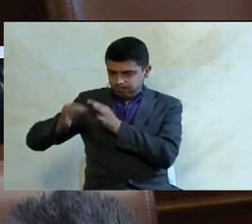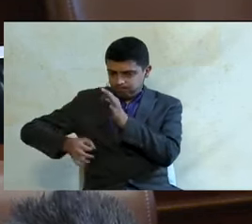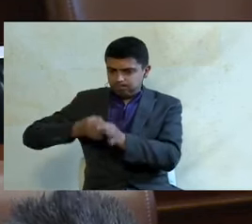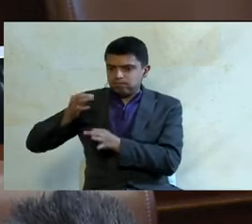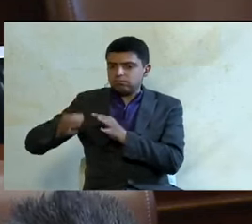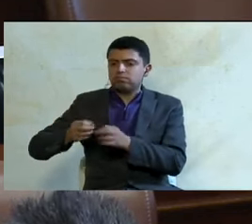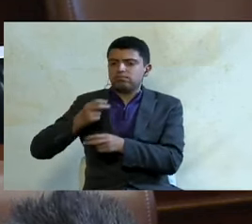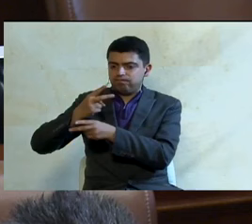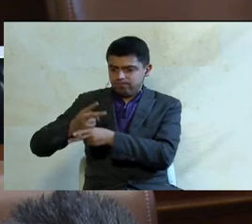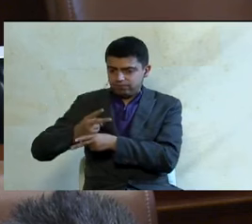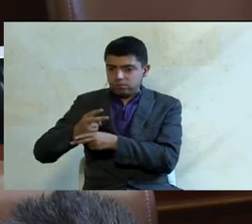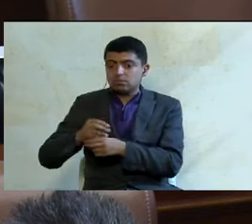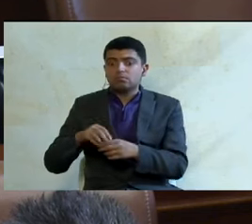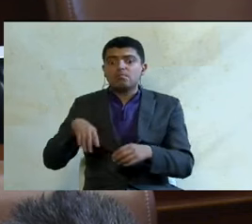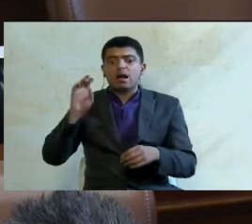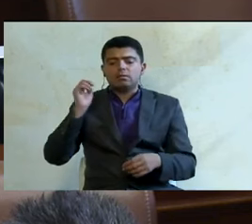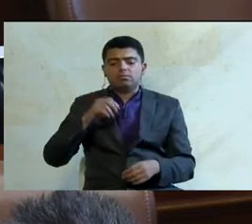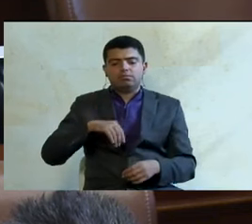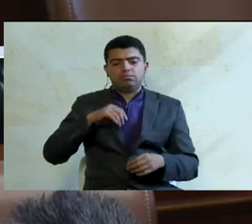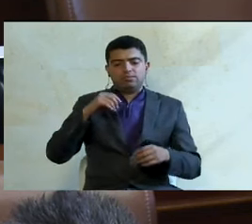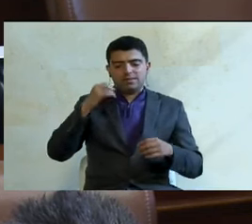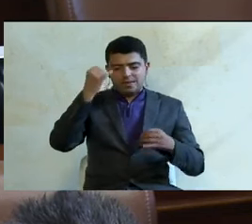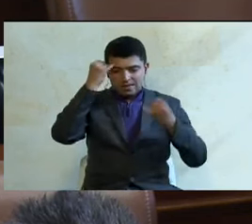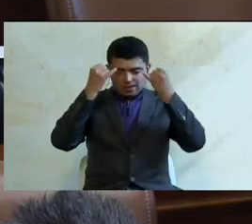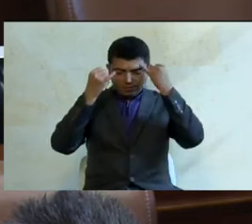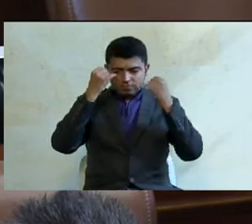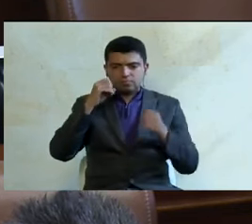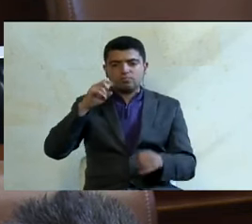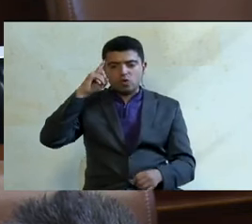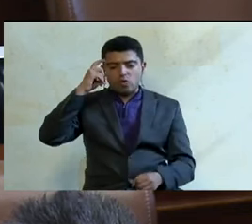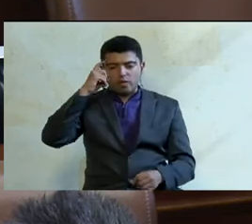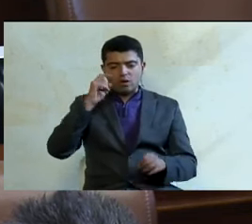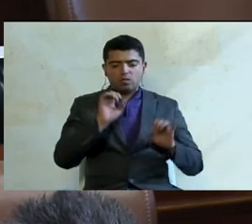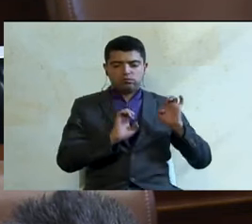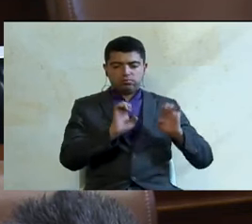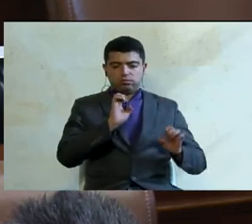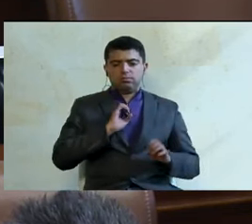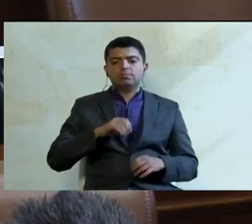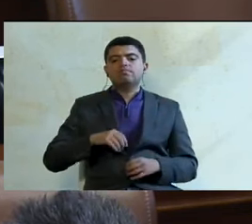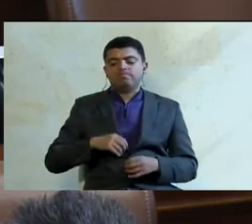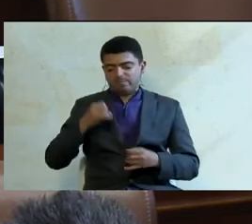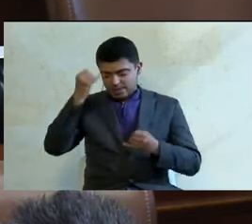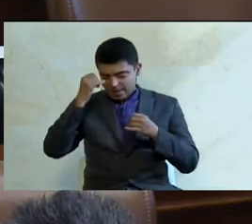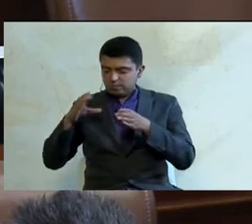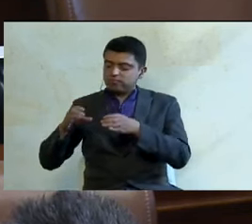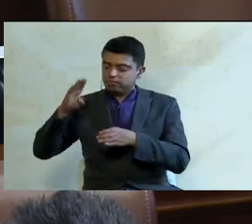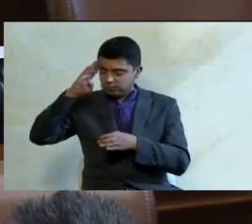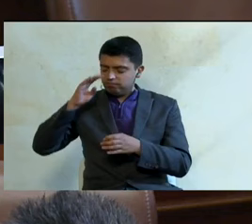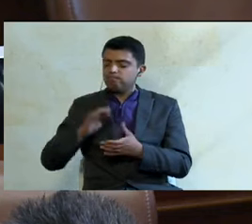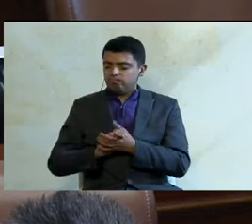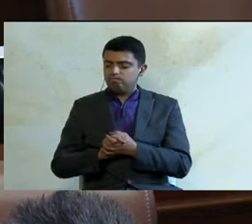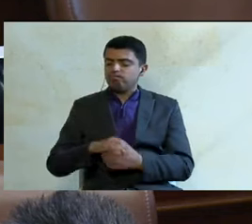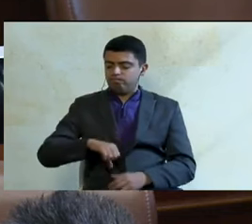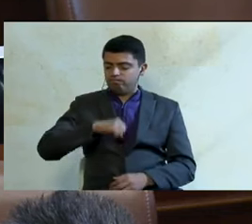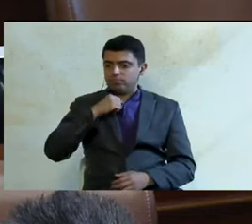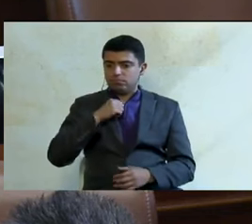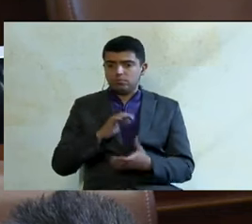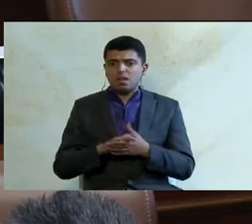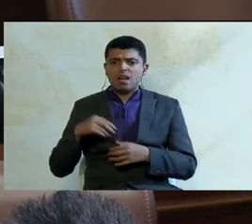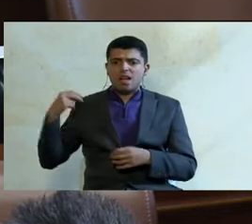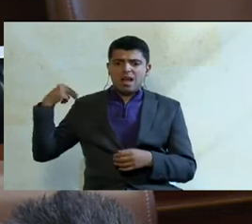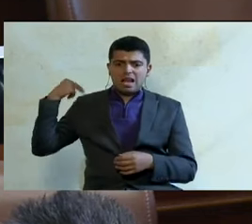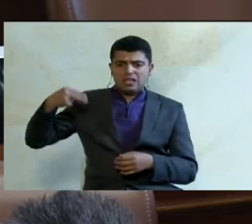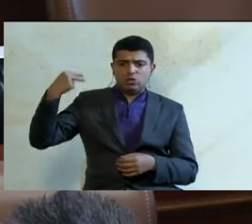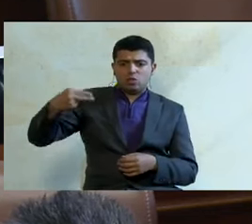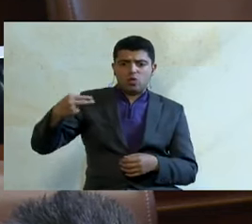orgullosamente creada por un gobierno conservador que a lo largo de su historia ha defendido y ha sostenido